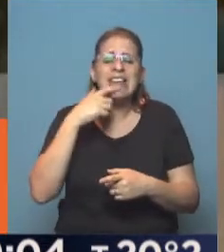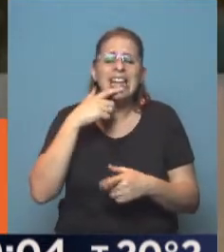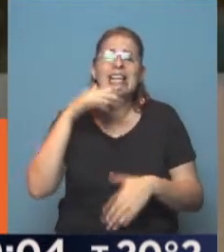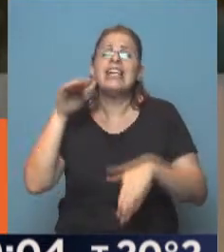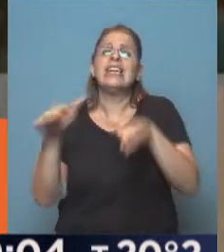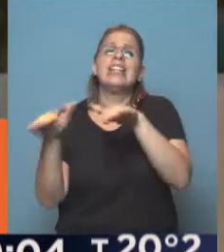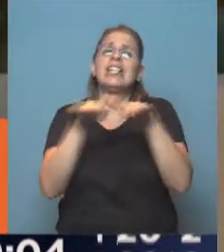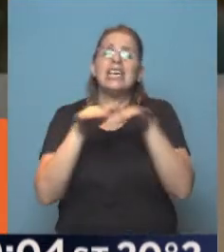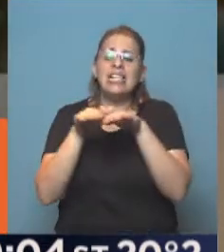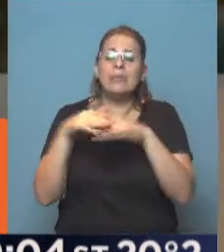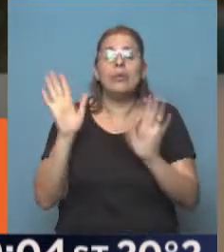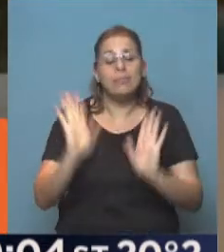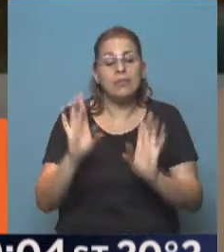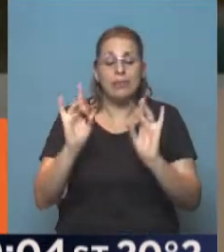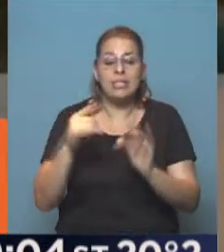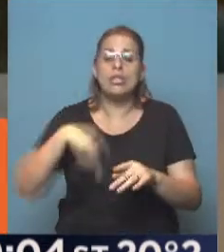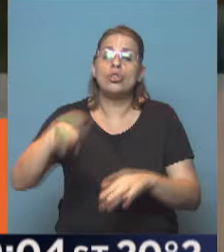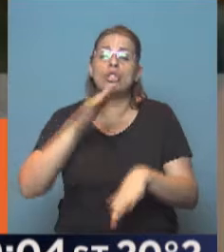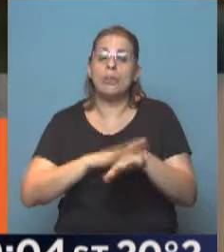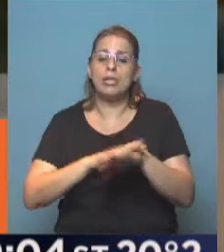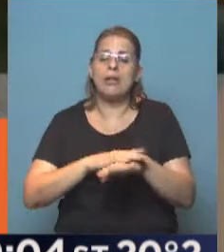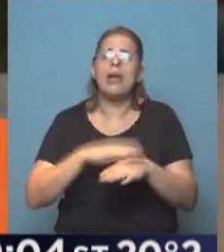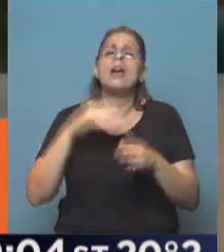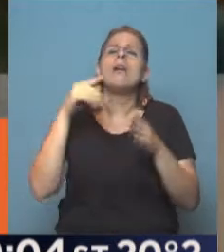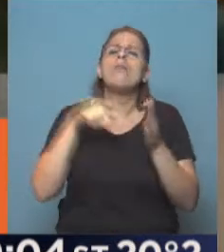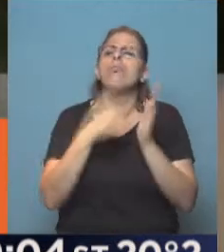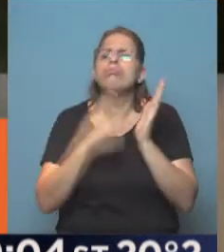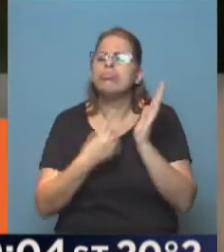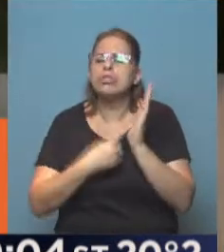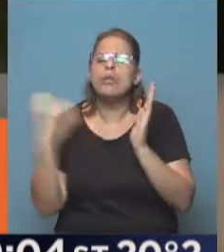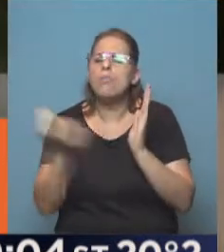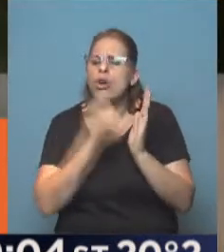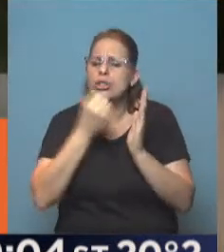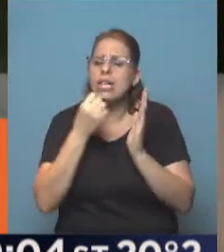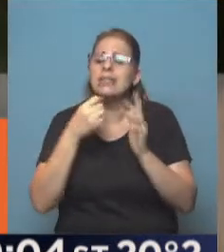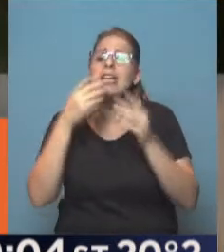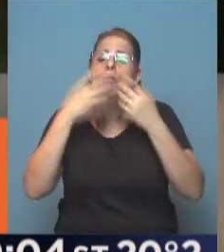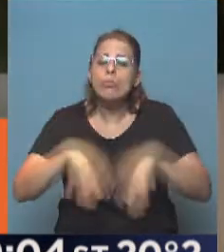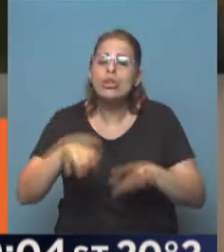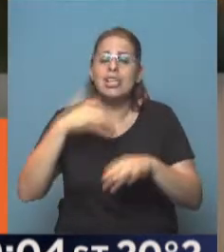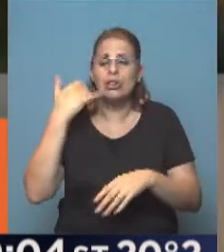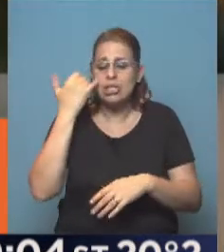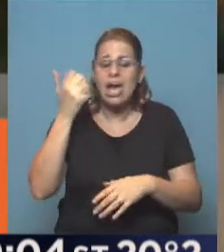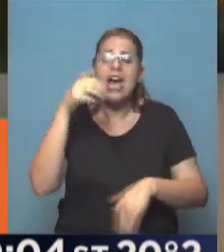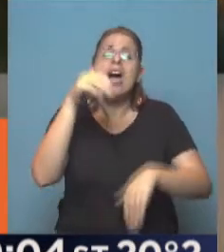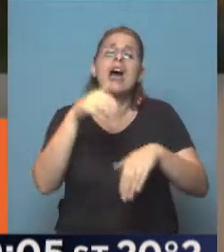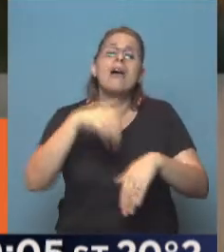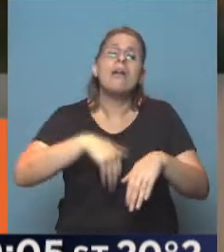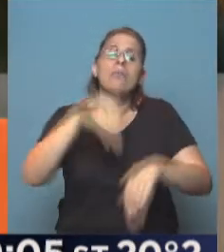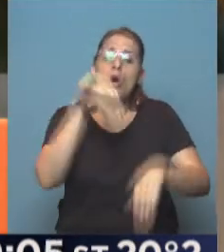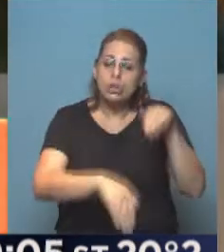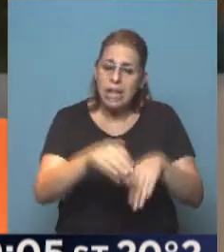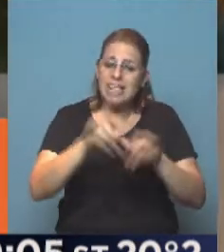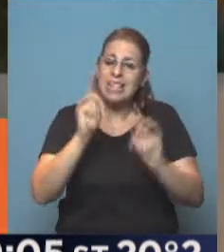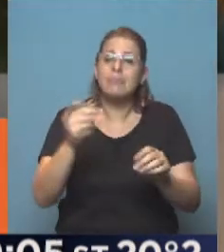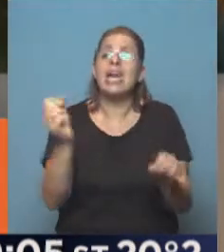Así que esta ha sido los puntos salientes, diputado? ¿Cuáles son los puntos salientes de este proyecto que están votando y que ya se aprobó en general? Los